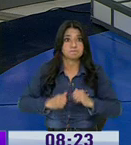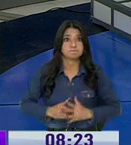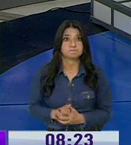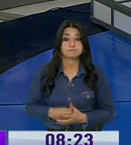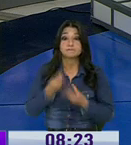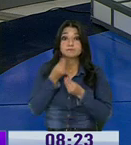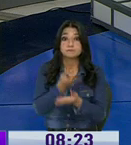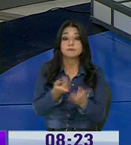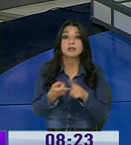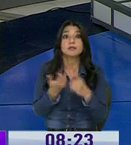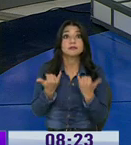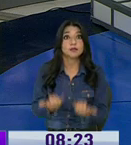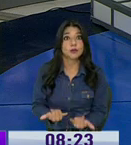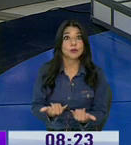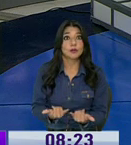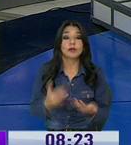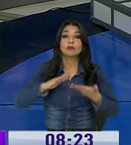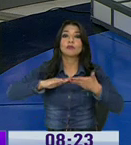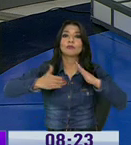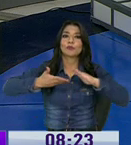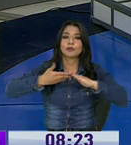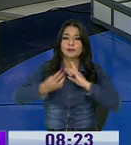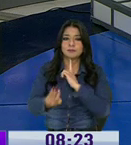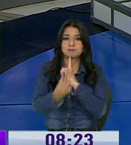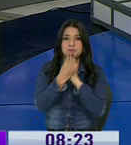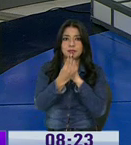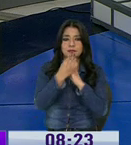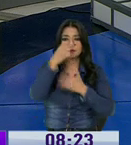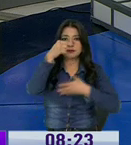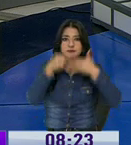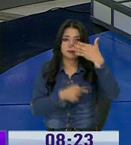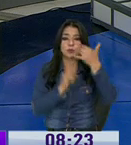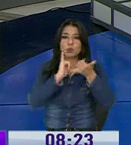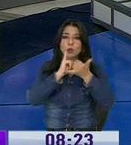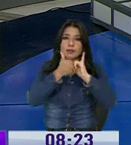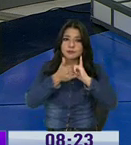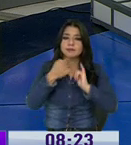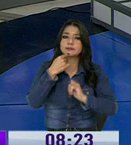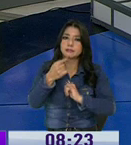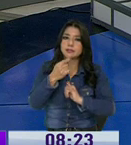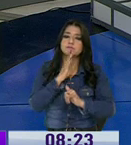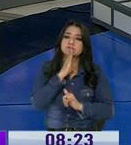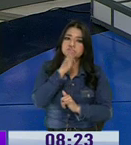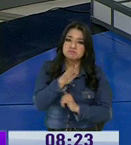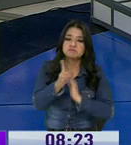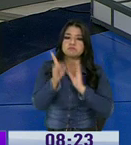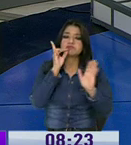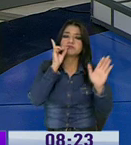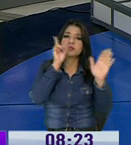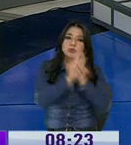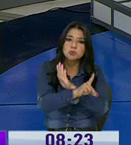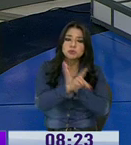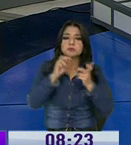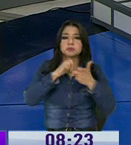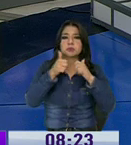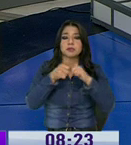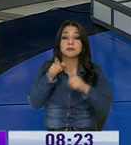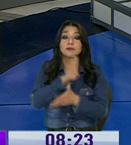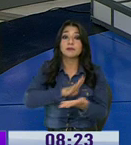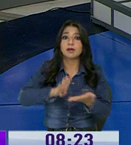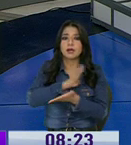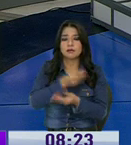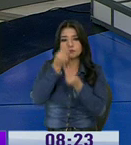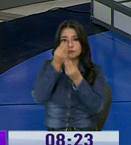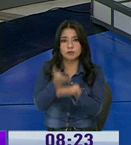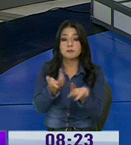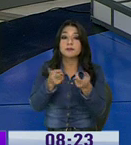la información que tenemos de parte de nuestros amigos televidentes que siempre nos están haciendo llegar todas sus denuncias de lo que ocurre ahí en su barrio y por supuesto